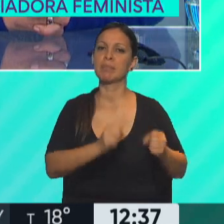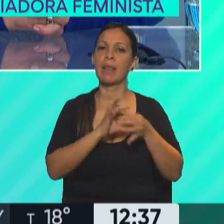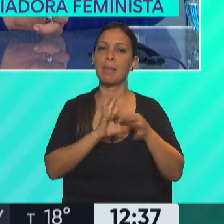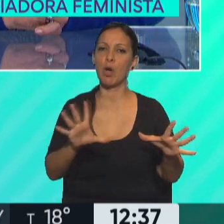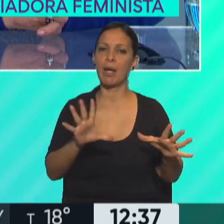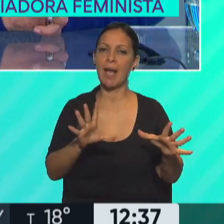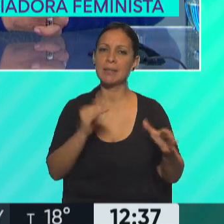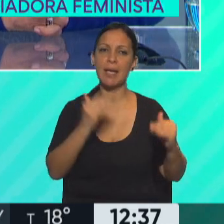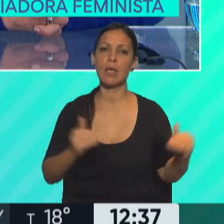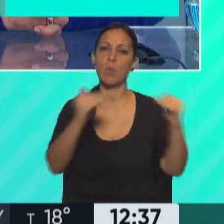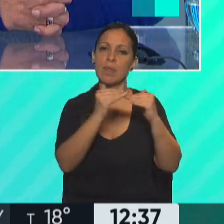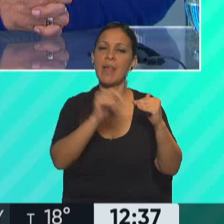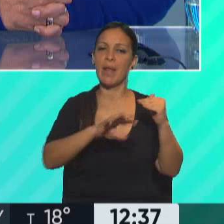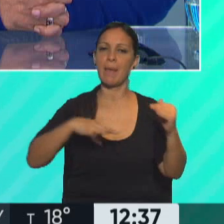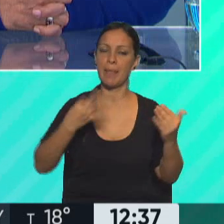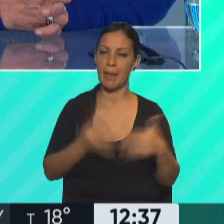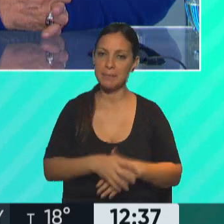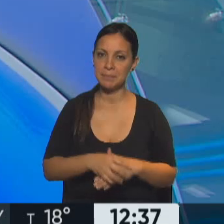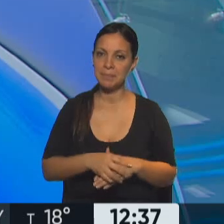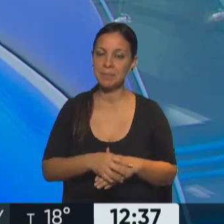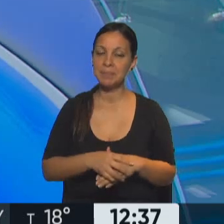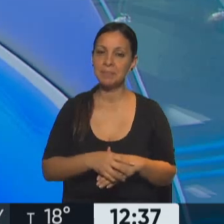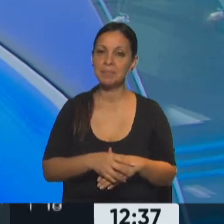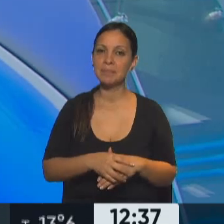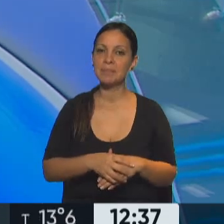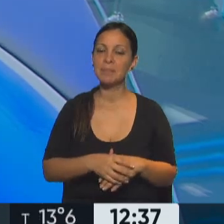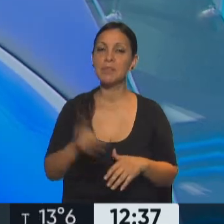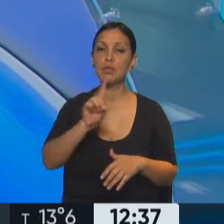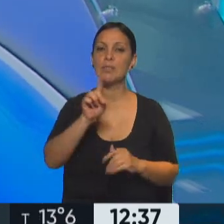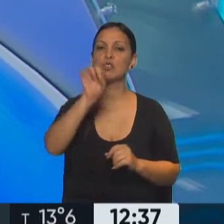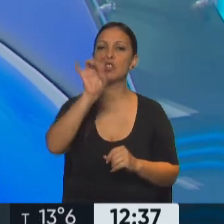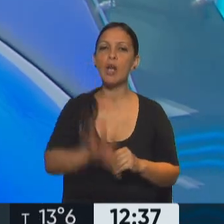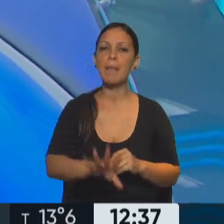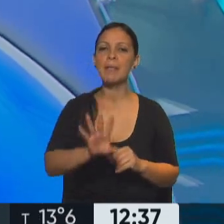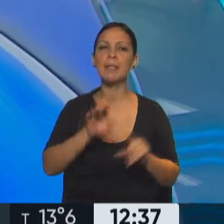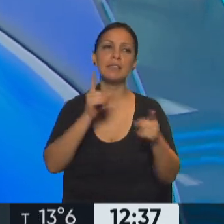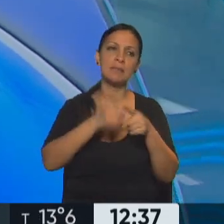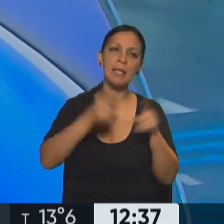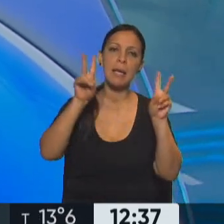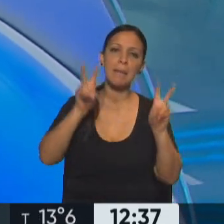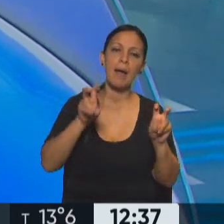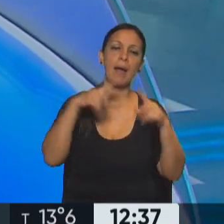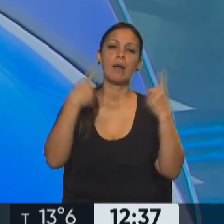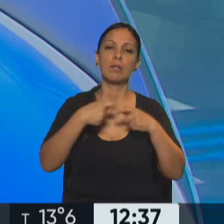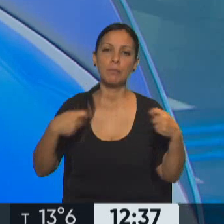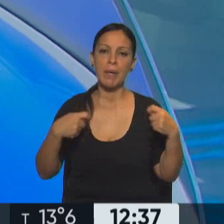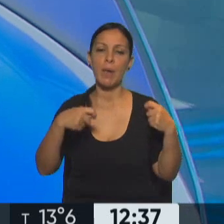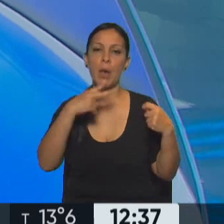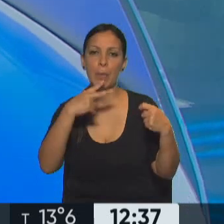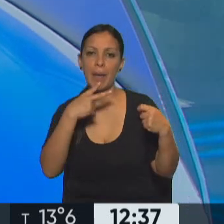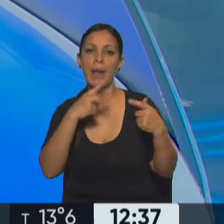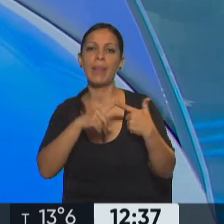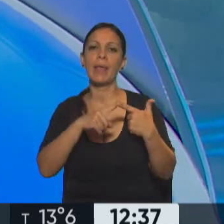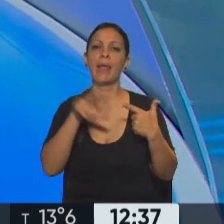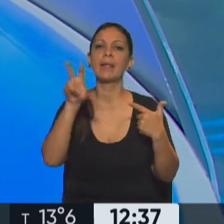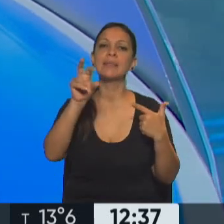democrática paritaria de la vida. A propósito, no solamente del pañuelo verde, de la conquista del aborto el